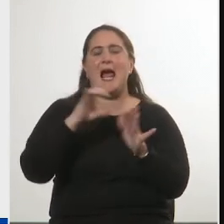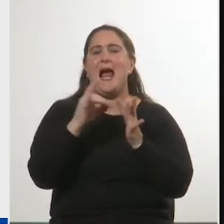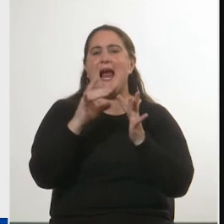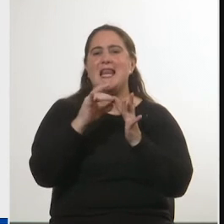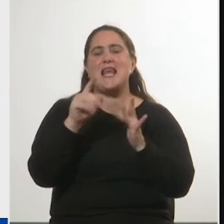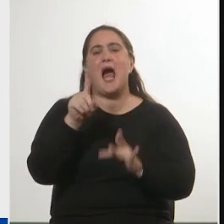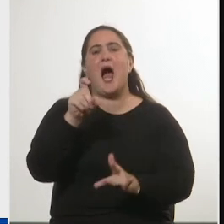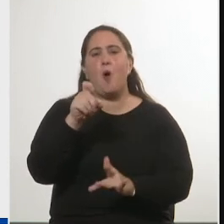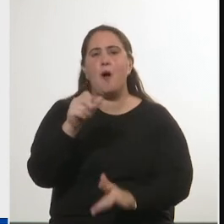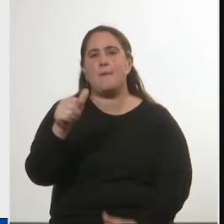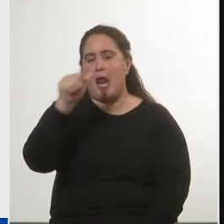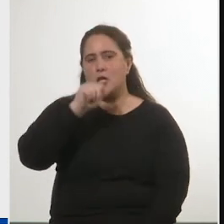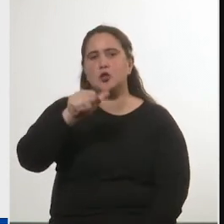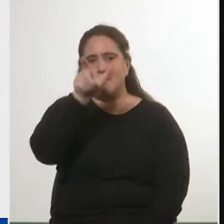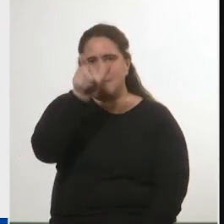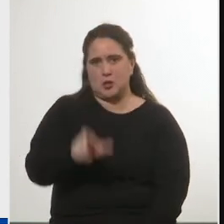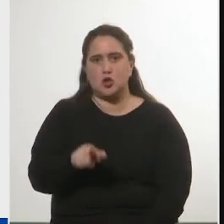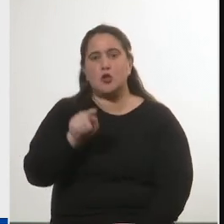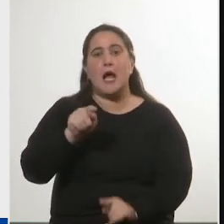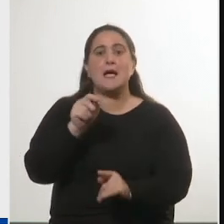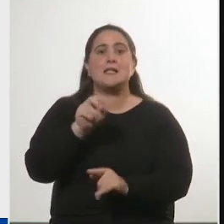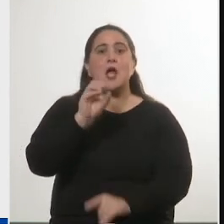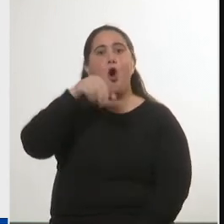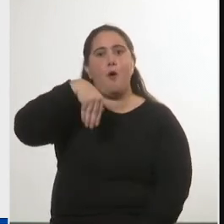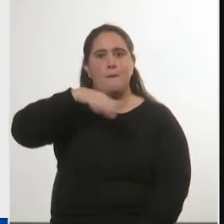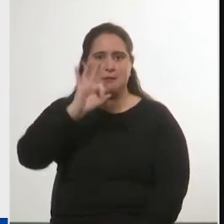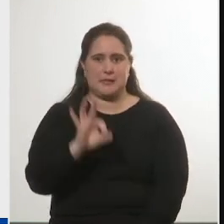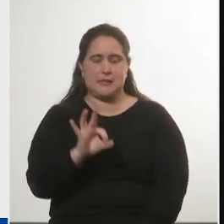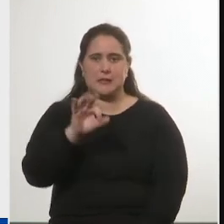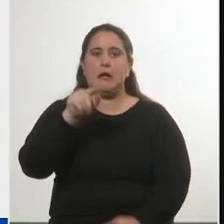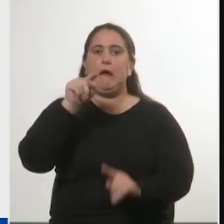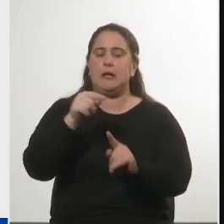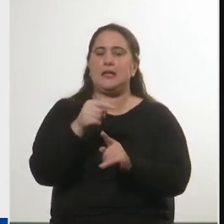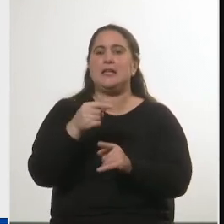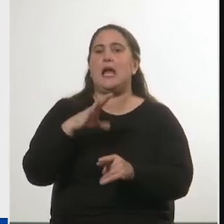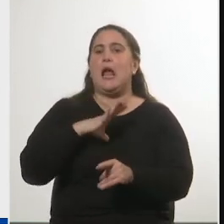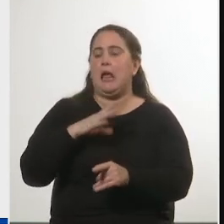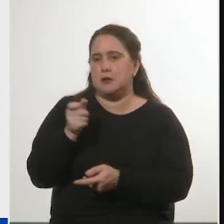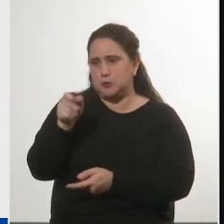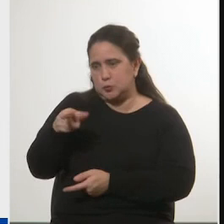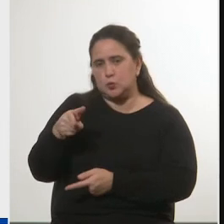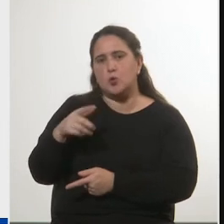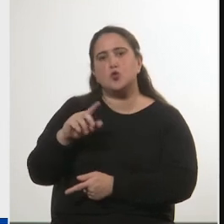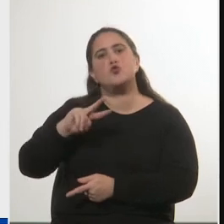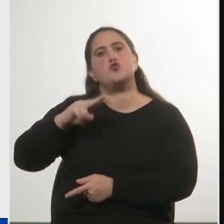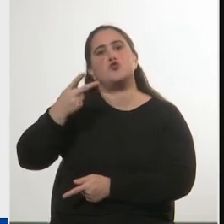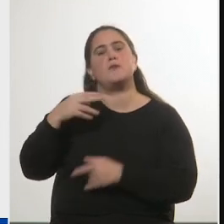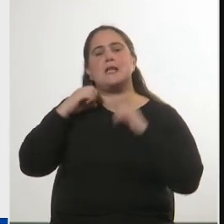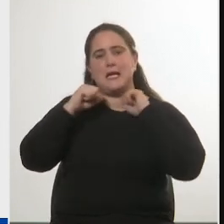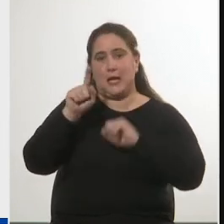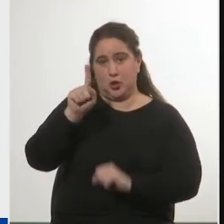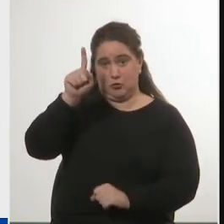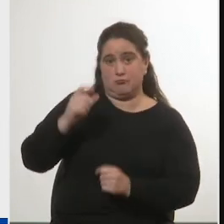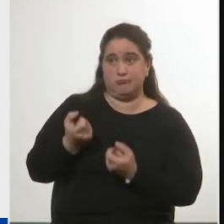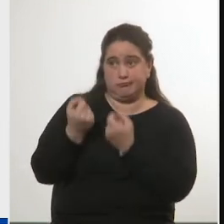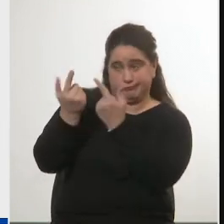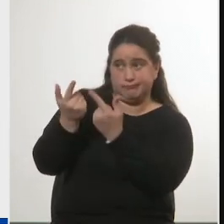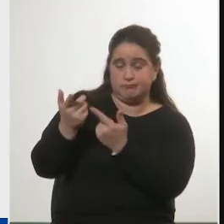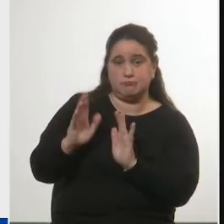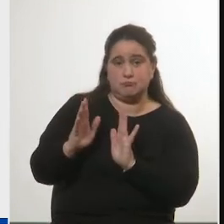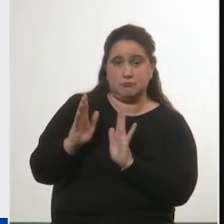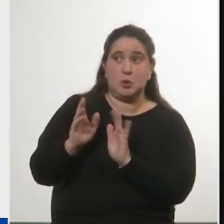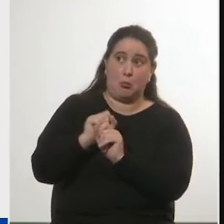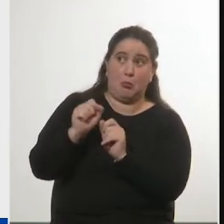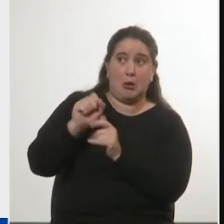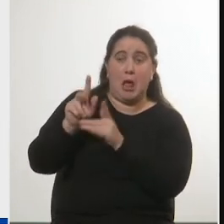de Agua para Consumo Humano de la Organización Mundial de la Salud, que la dispone el señor subsecretario ahí arriba y que cualquier